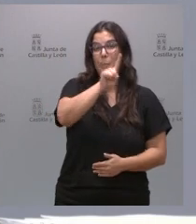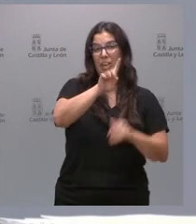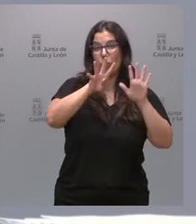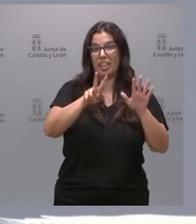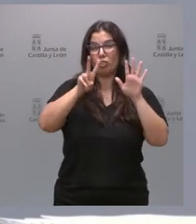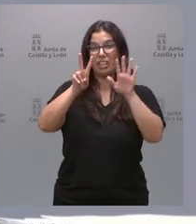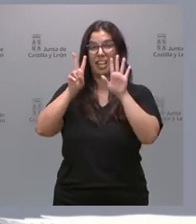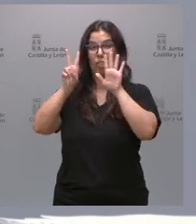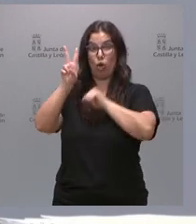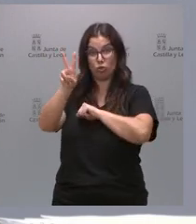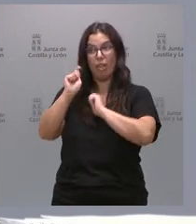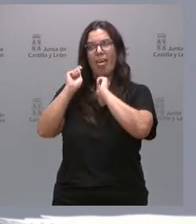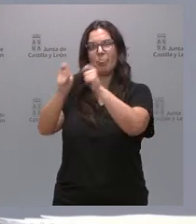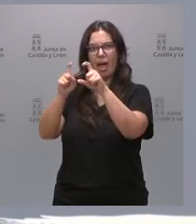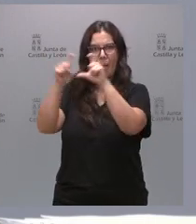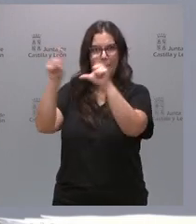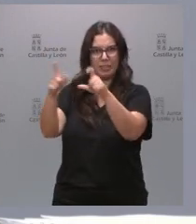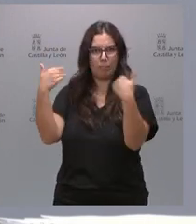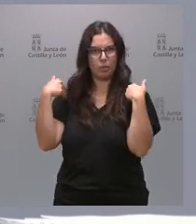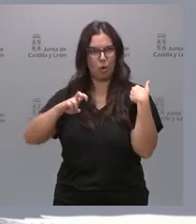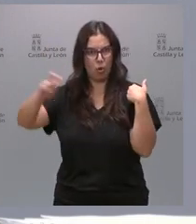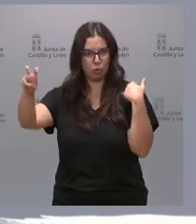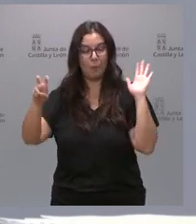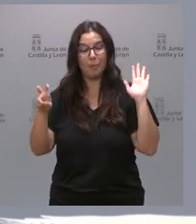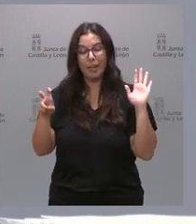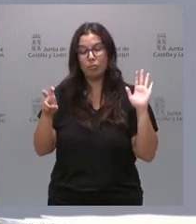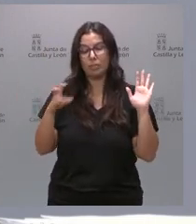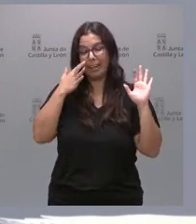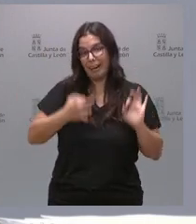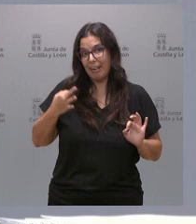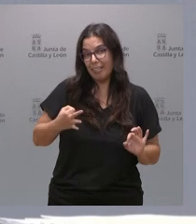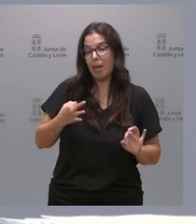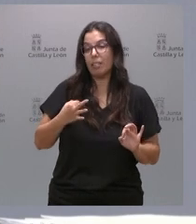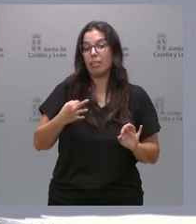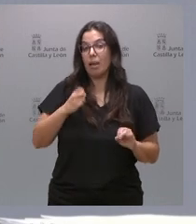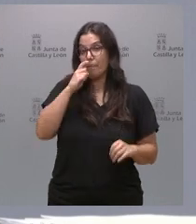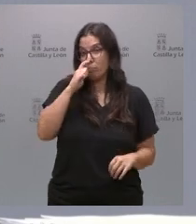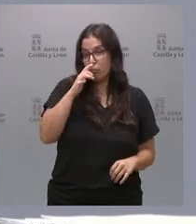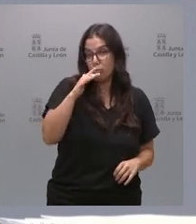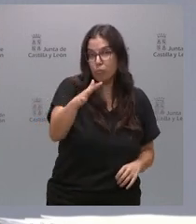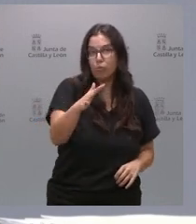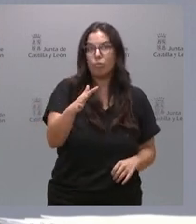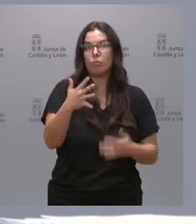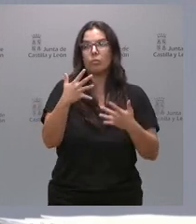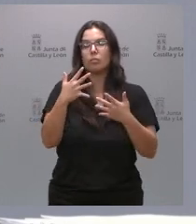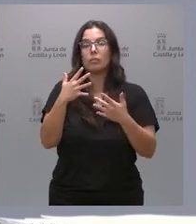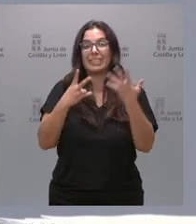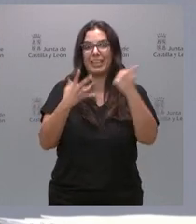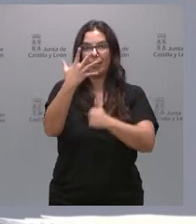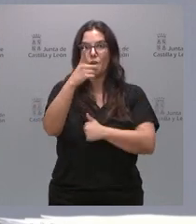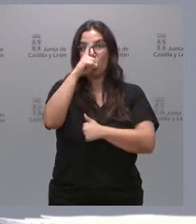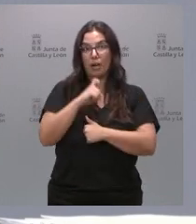pero también queremos decir que su punto final de la utilidad de la misma a pesar de ser concesionada por 75 años